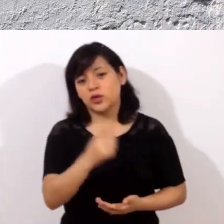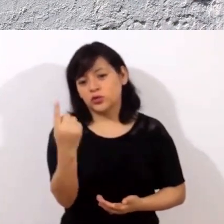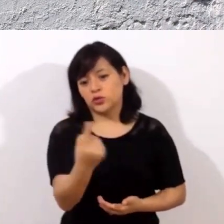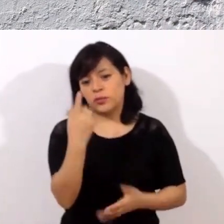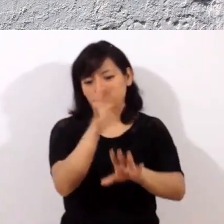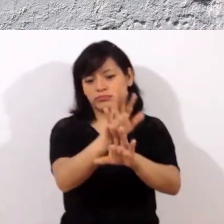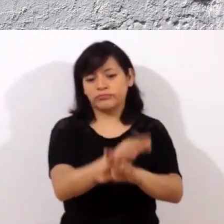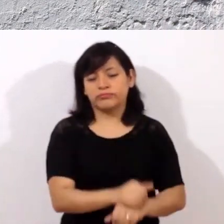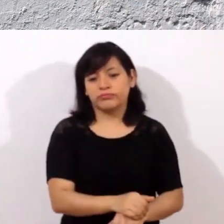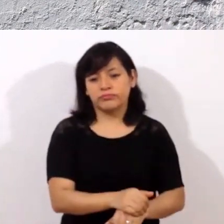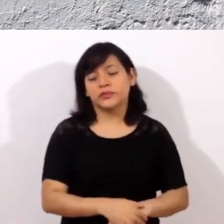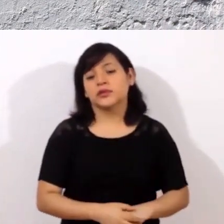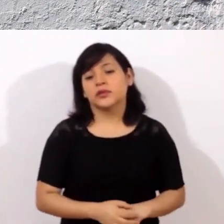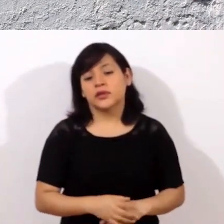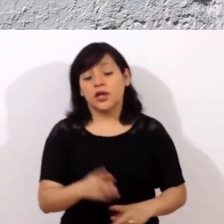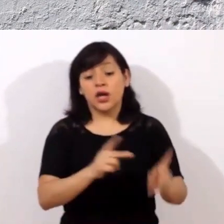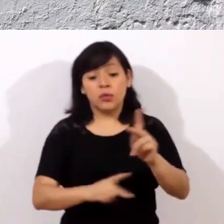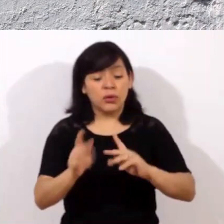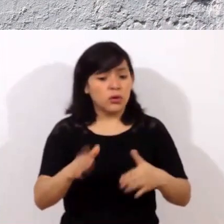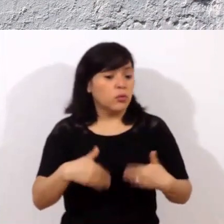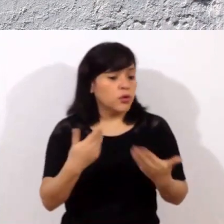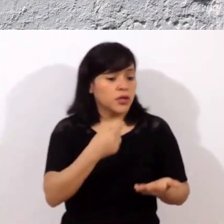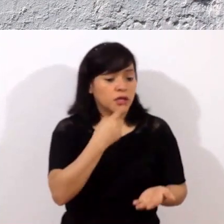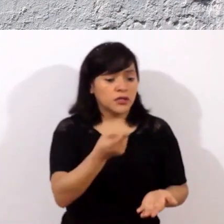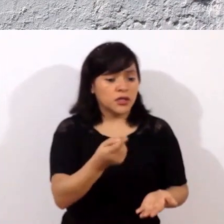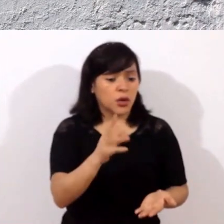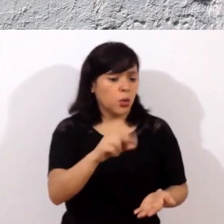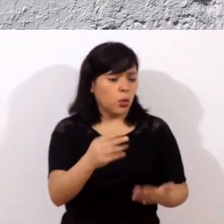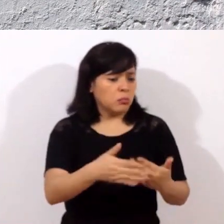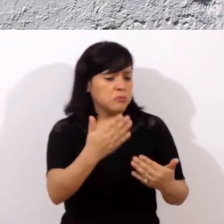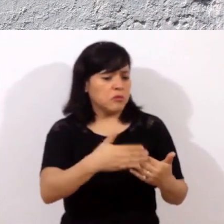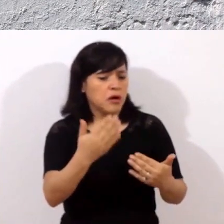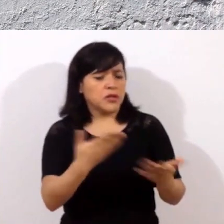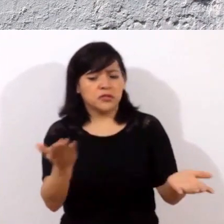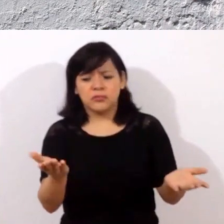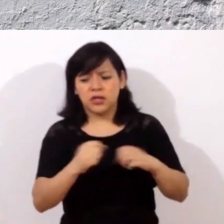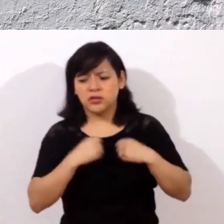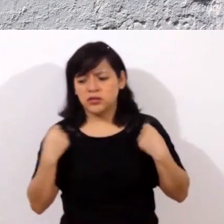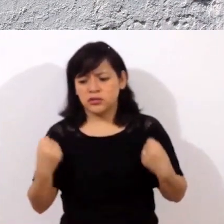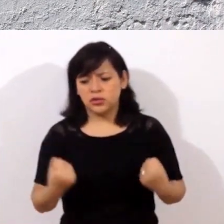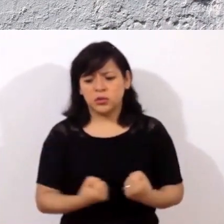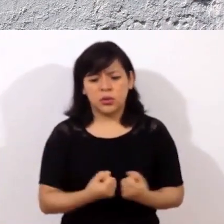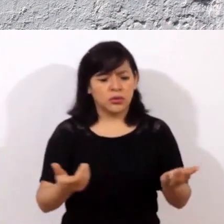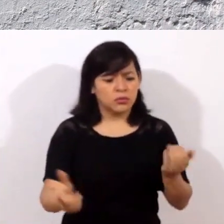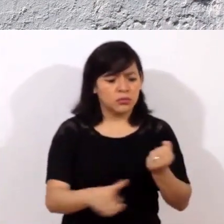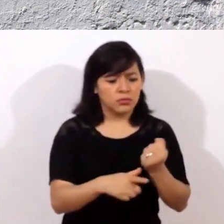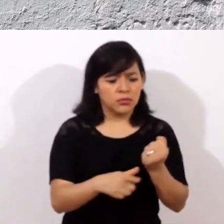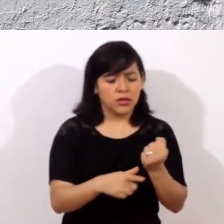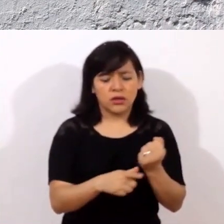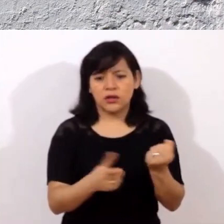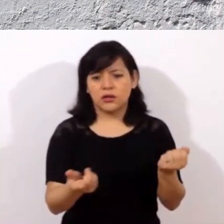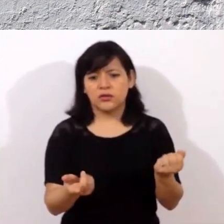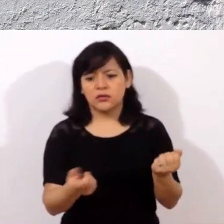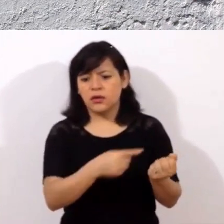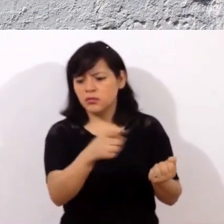El pueblo pudo haber dicho, bueno, esto no es tan malo. Si nuestros líderes, si los sacerdotes, si los líderes